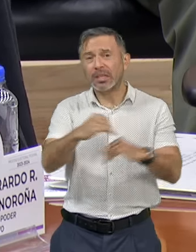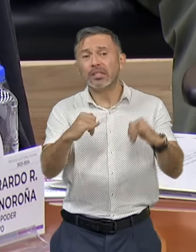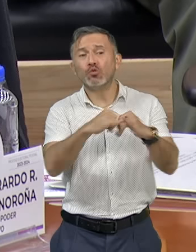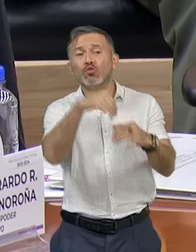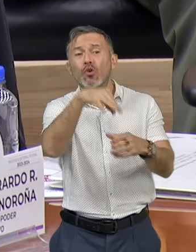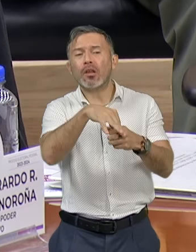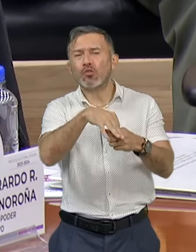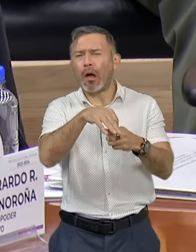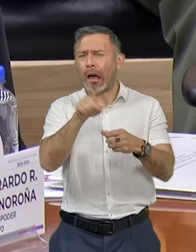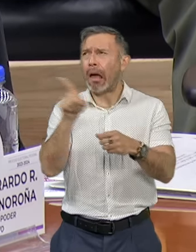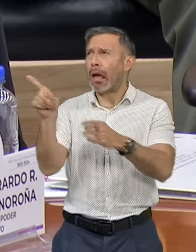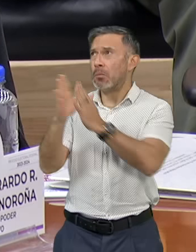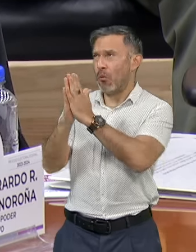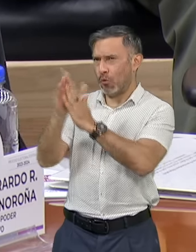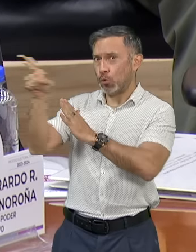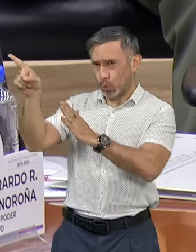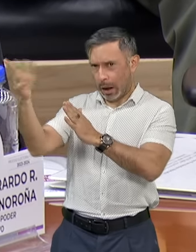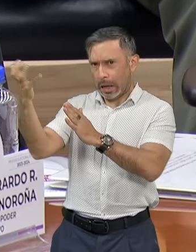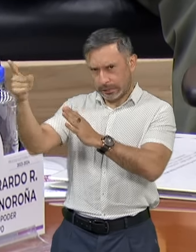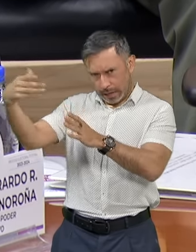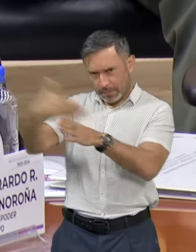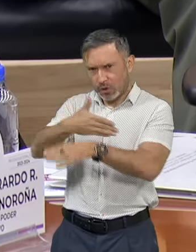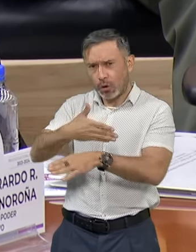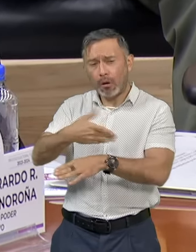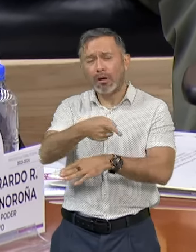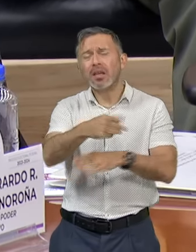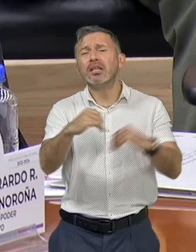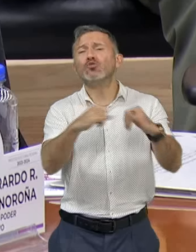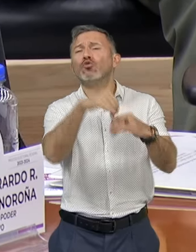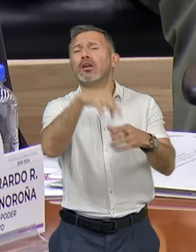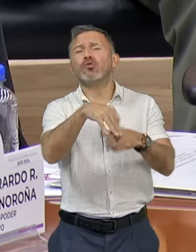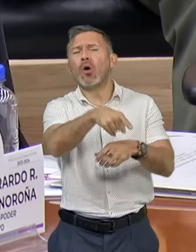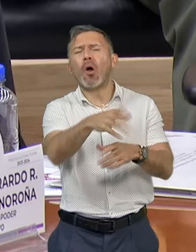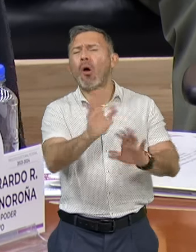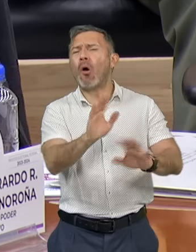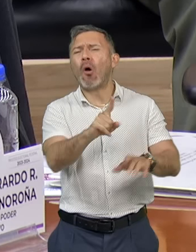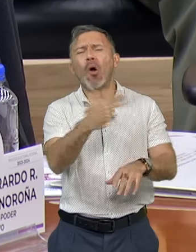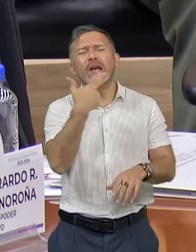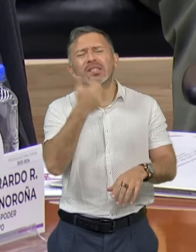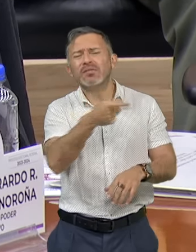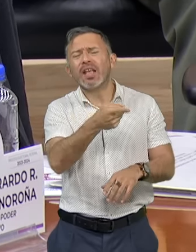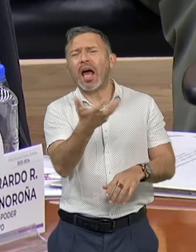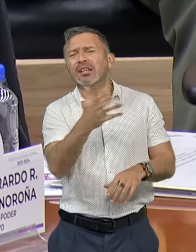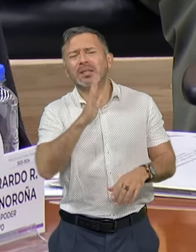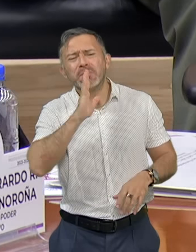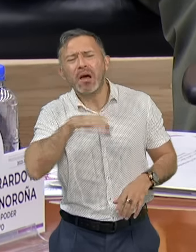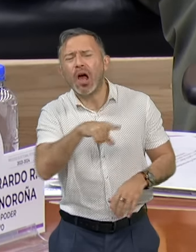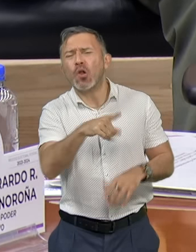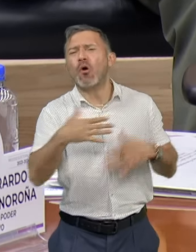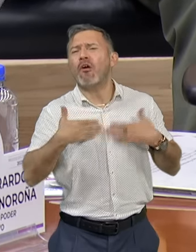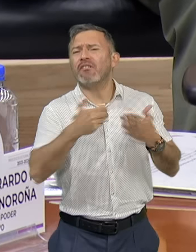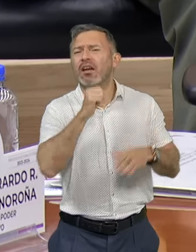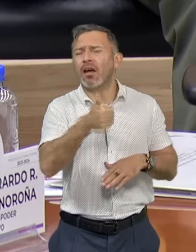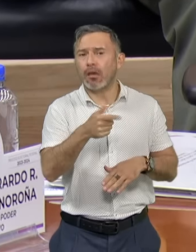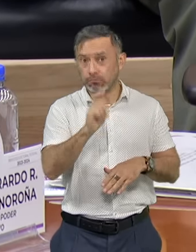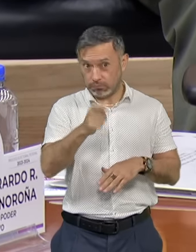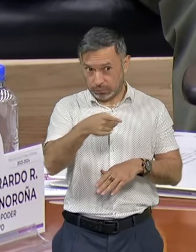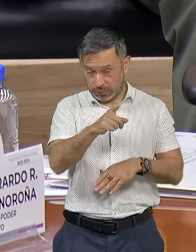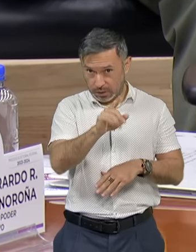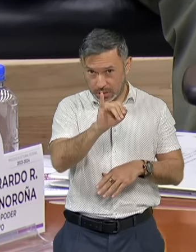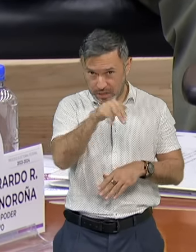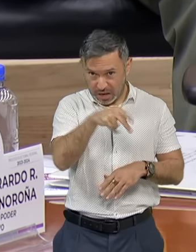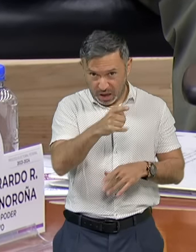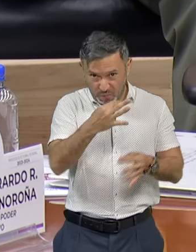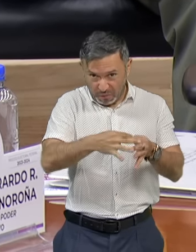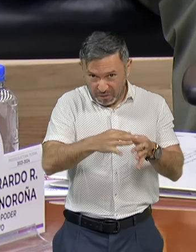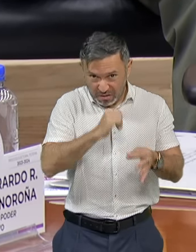desacreditando a este órgano electoral diciendo que la elección no va bien que no es confiable O sea que el in no está haciendo sus tareas y todo lo que fueron a decir